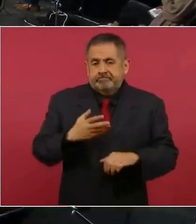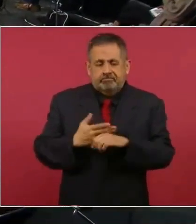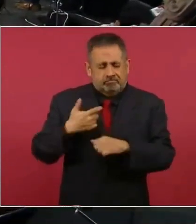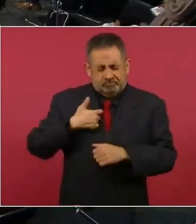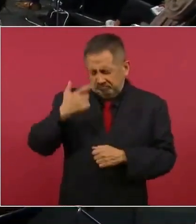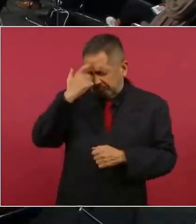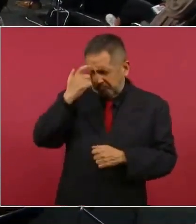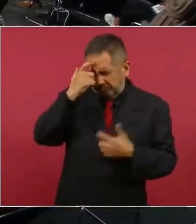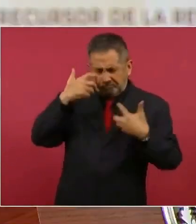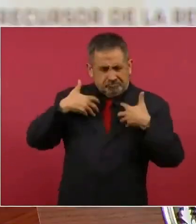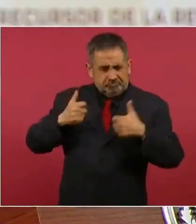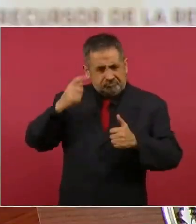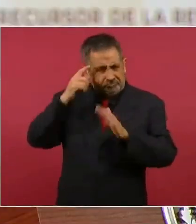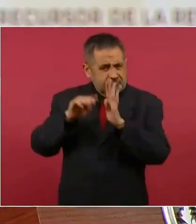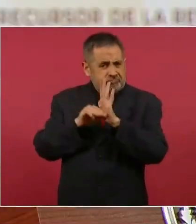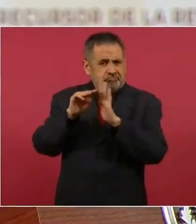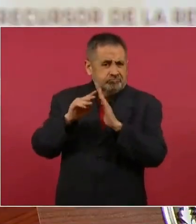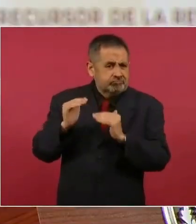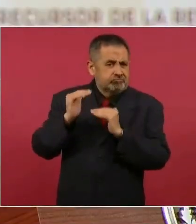madura